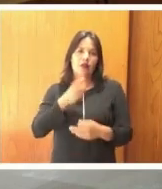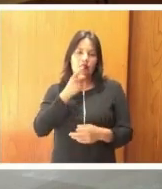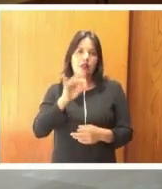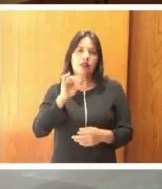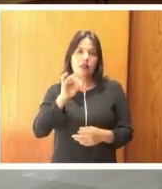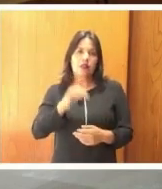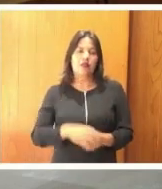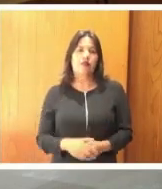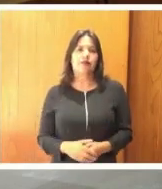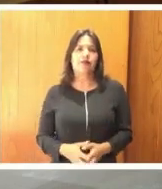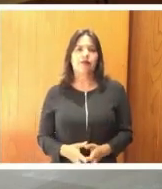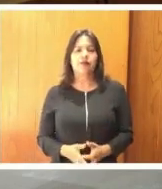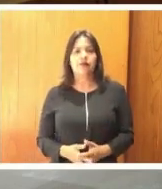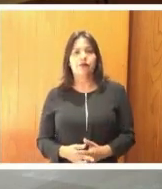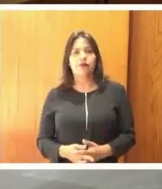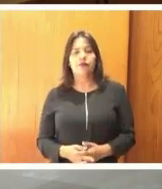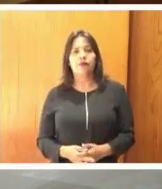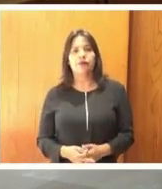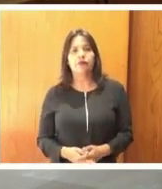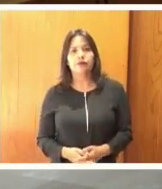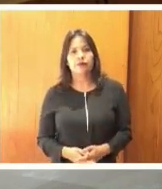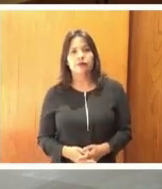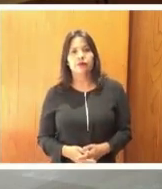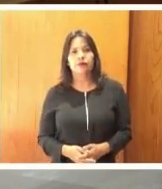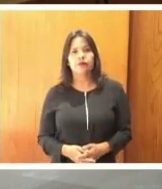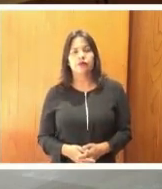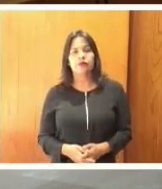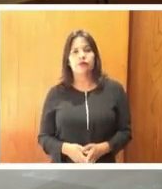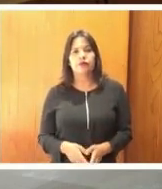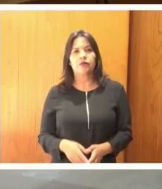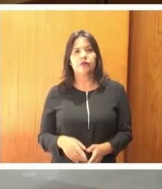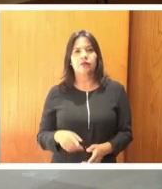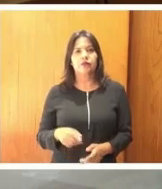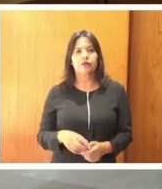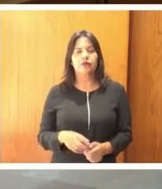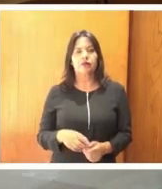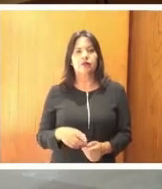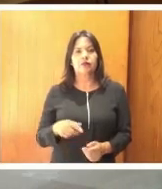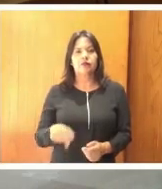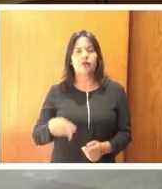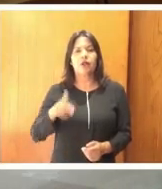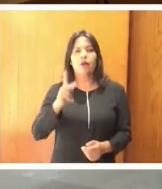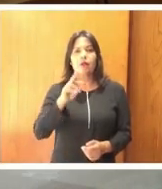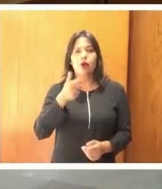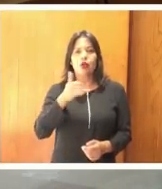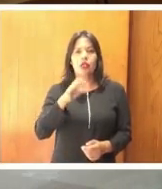y el comisionado Parra Noriega en el proyecto de resolución del recurso de revisión